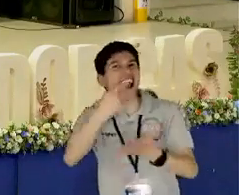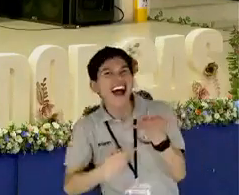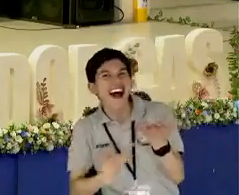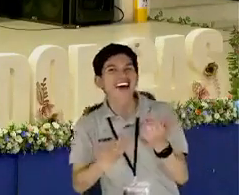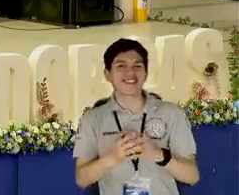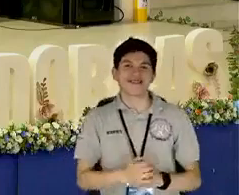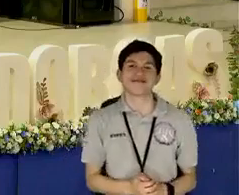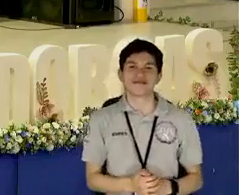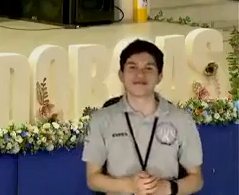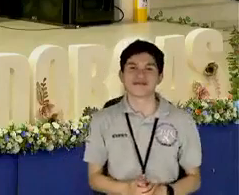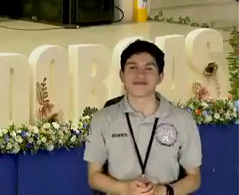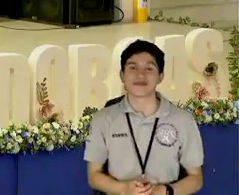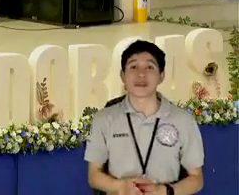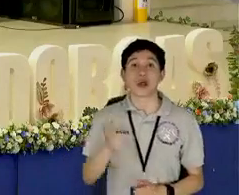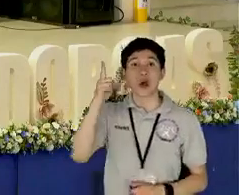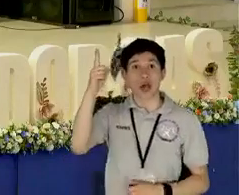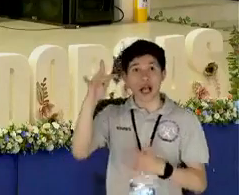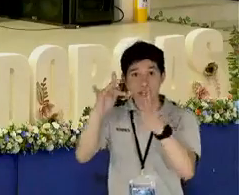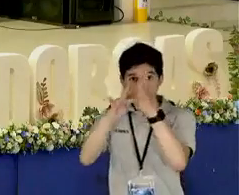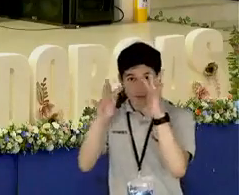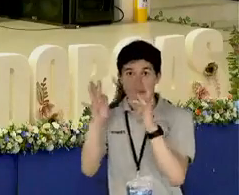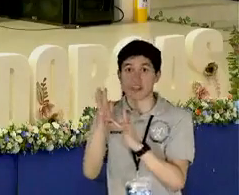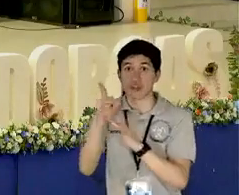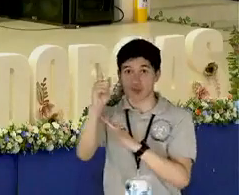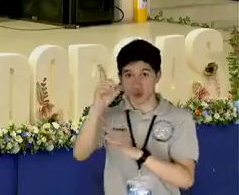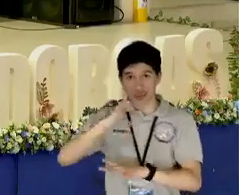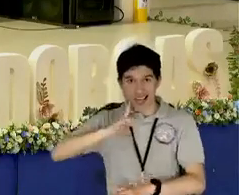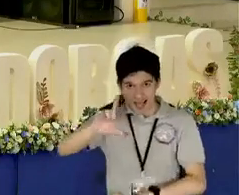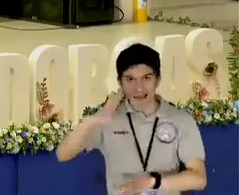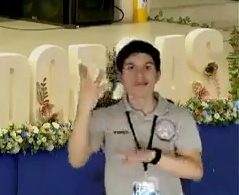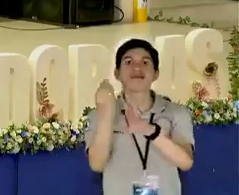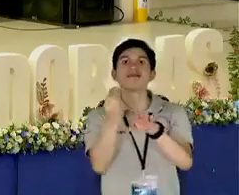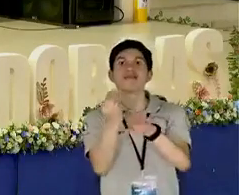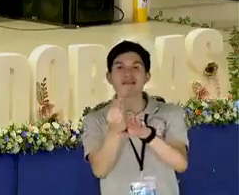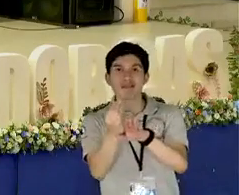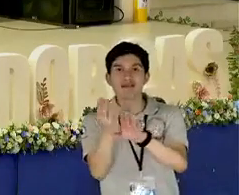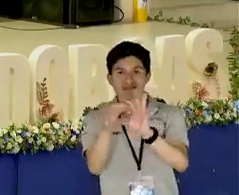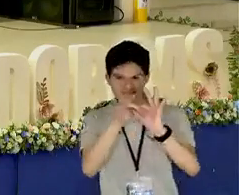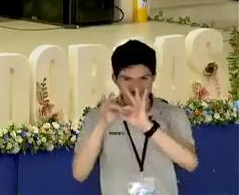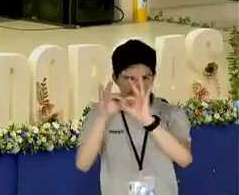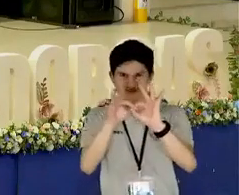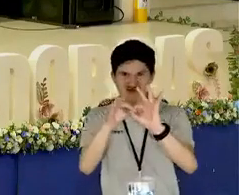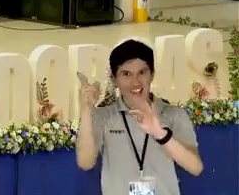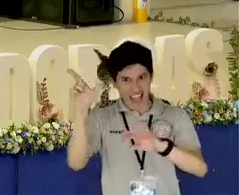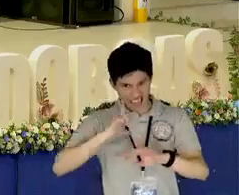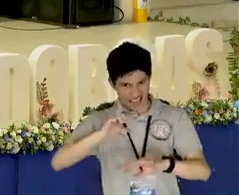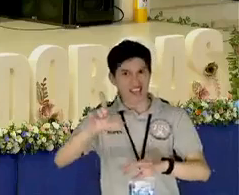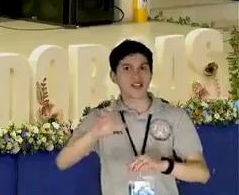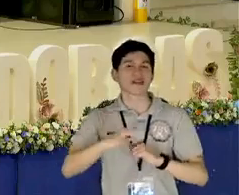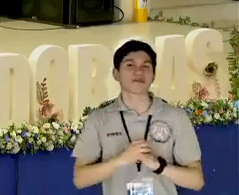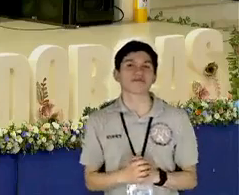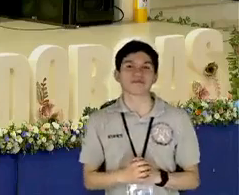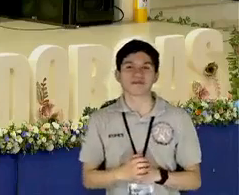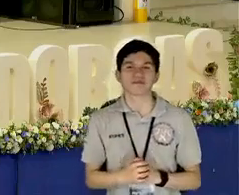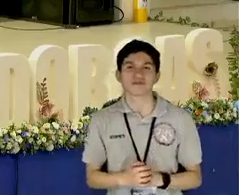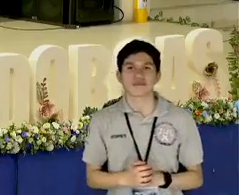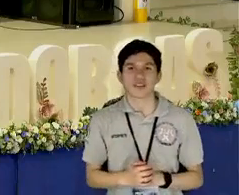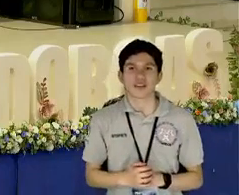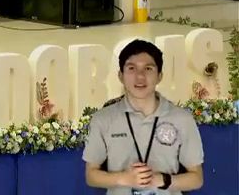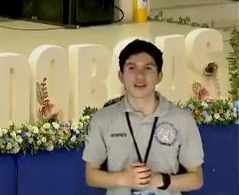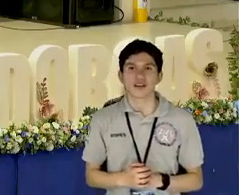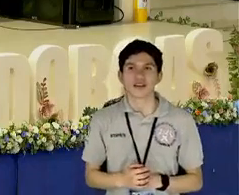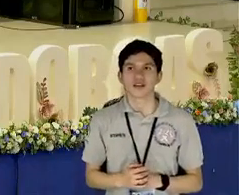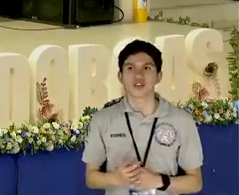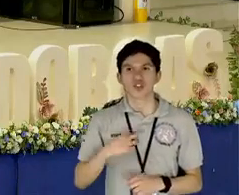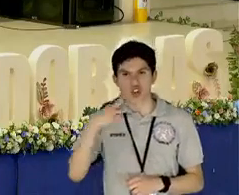Jesús, la cabeza de esta unidad llamada iglesia. Yo lo vuelvo a